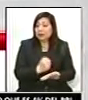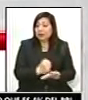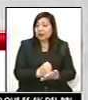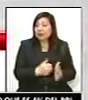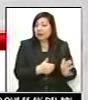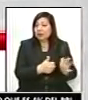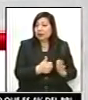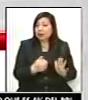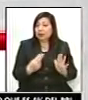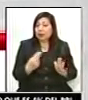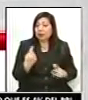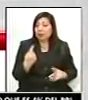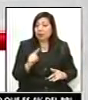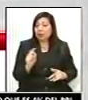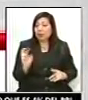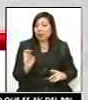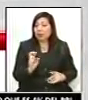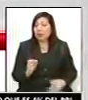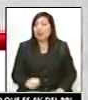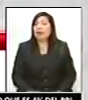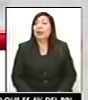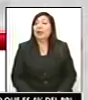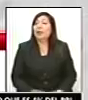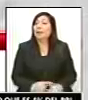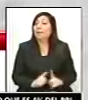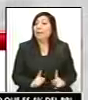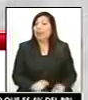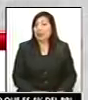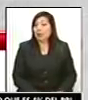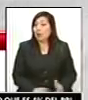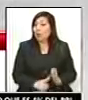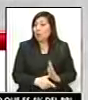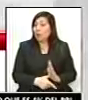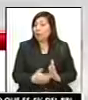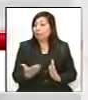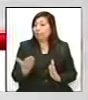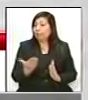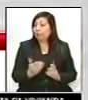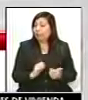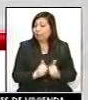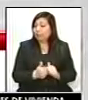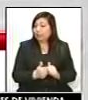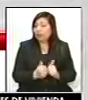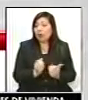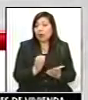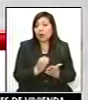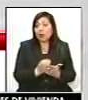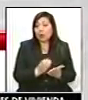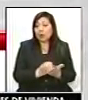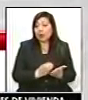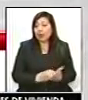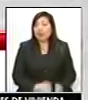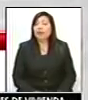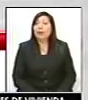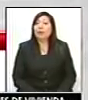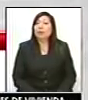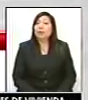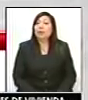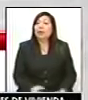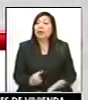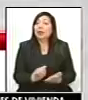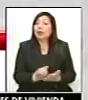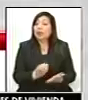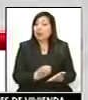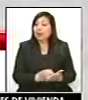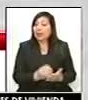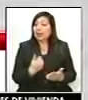de 607 millones de dólares. Sin embargo, luego se solicitaron modificaciones al contrato de concesión, al contrato de